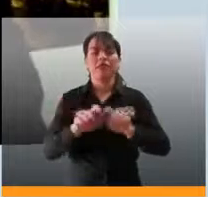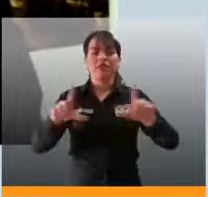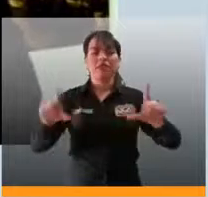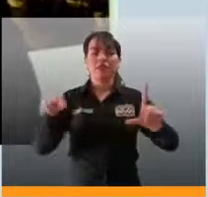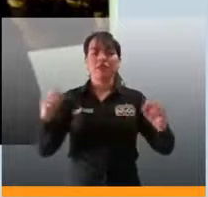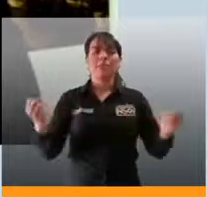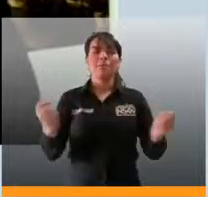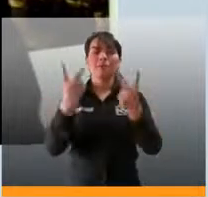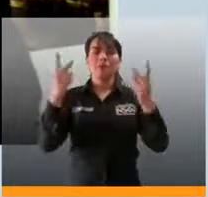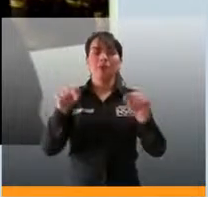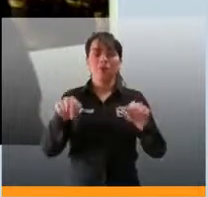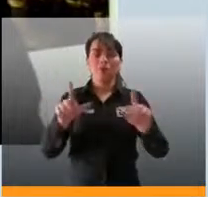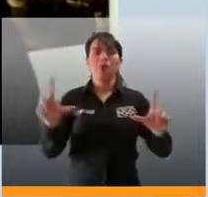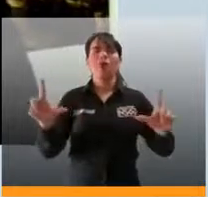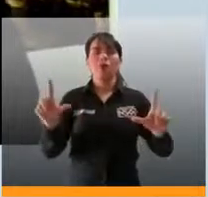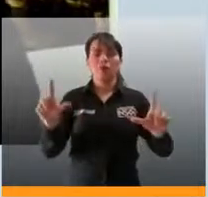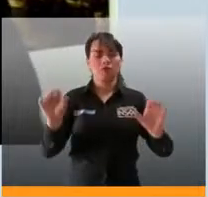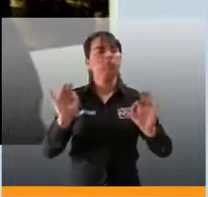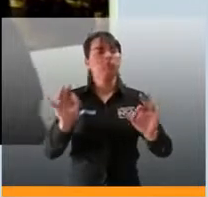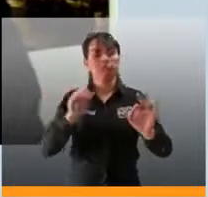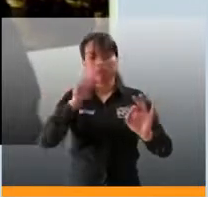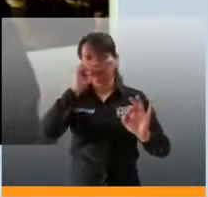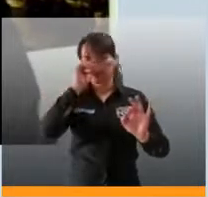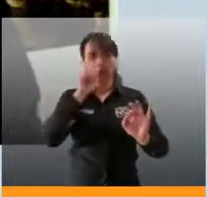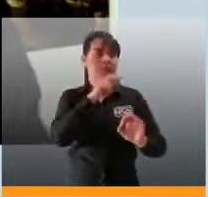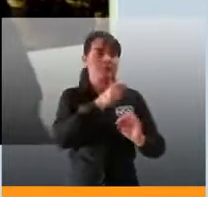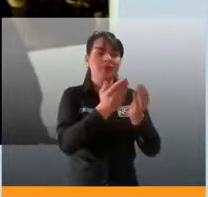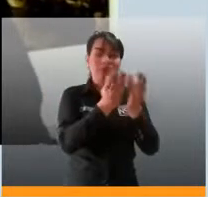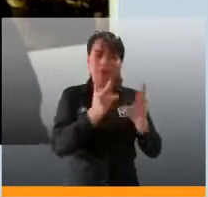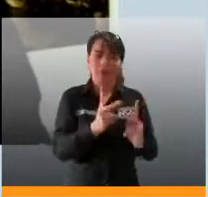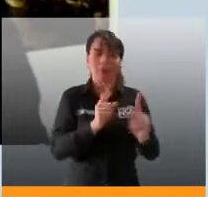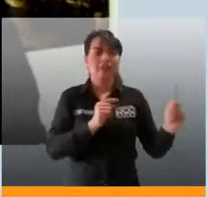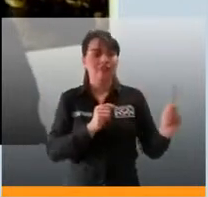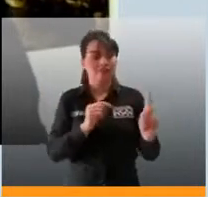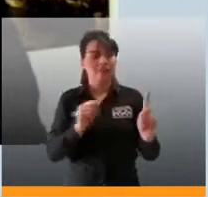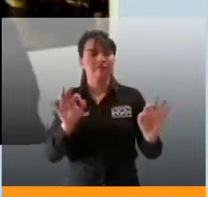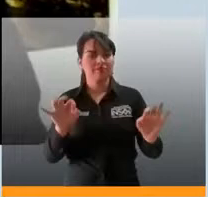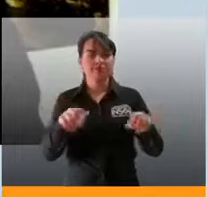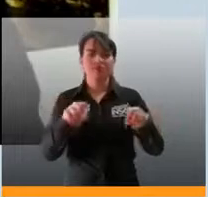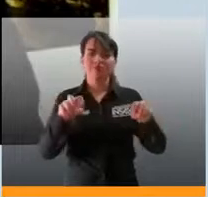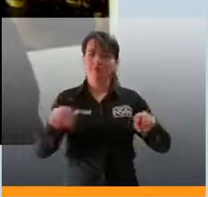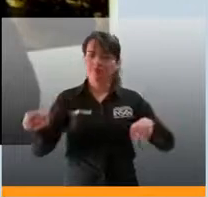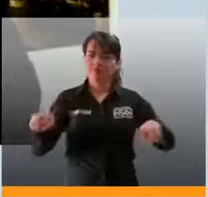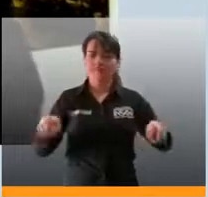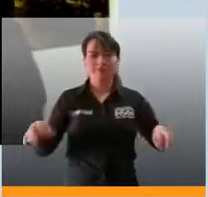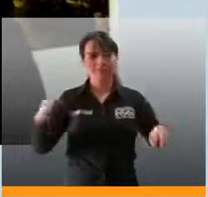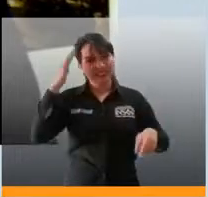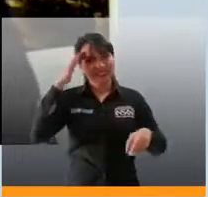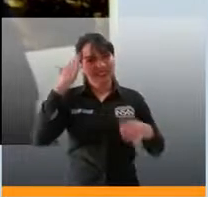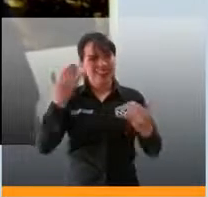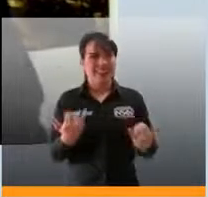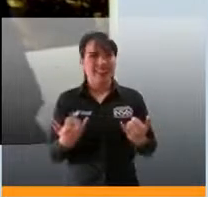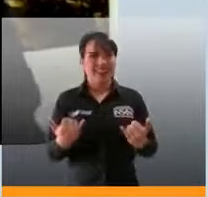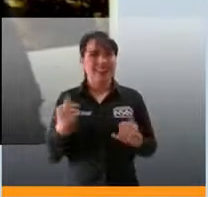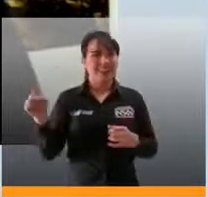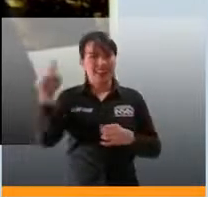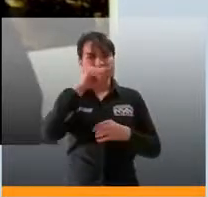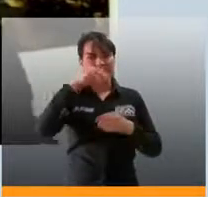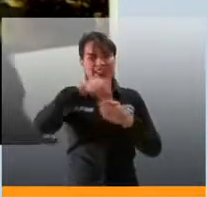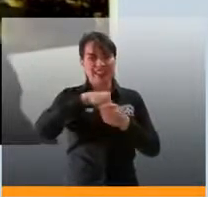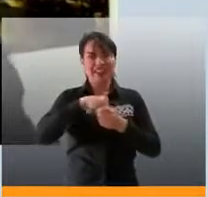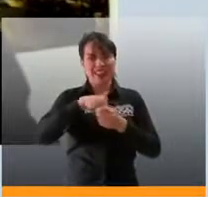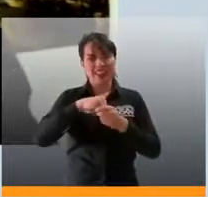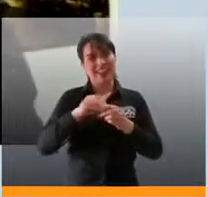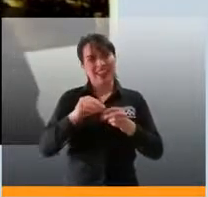con todas las medidas de bioseguridad, cada ciudadano, cada egresado desde su sitio, como estamos nosotros en este momento, pero acompañando que